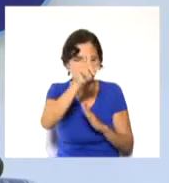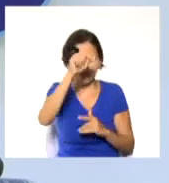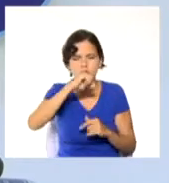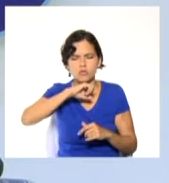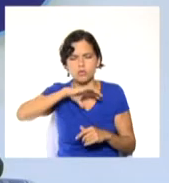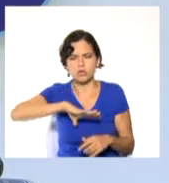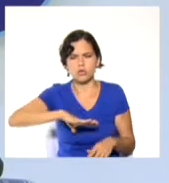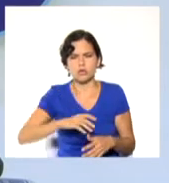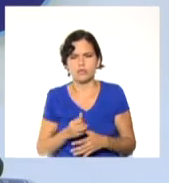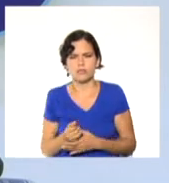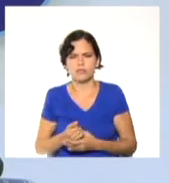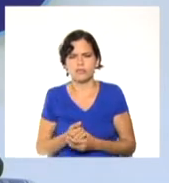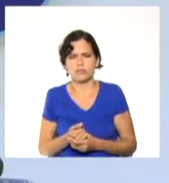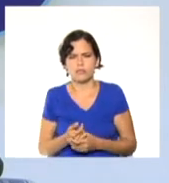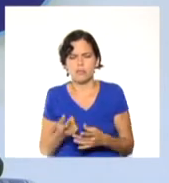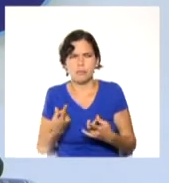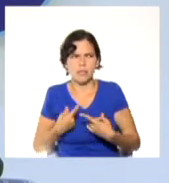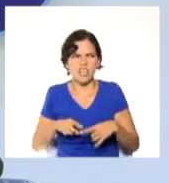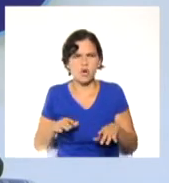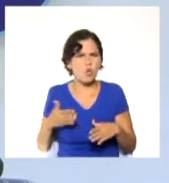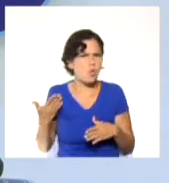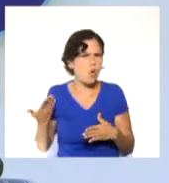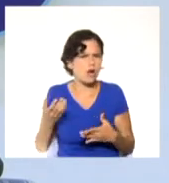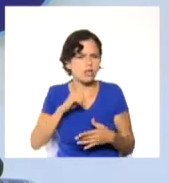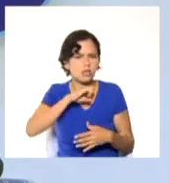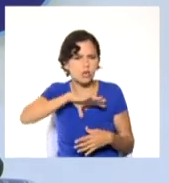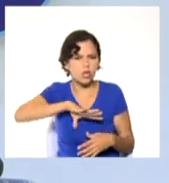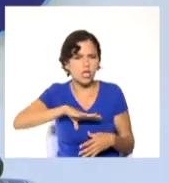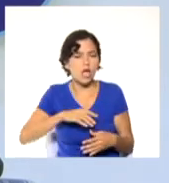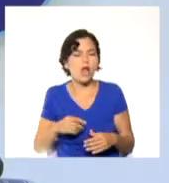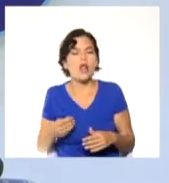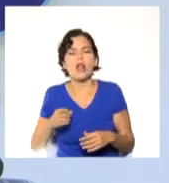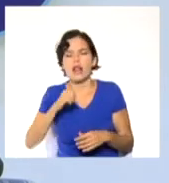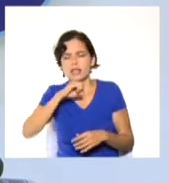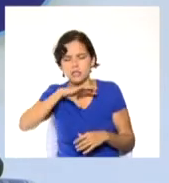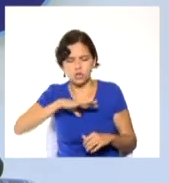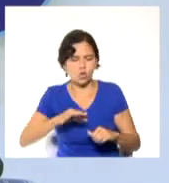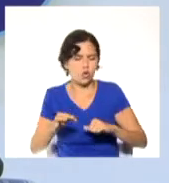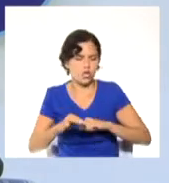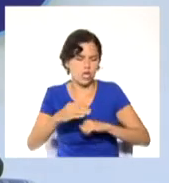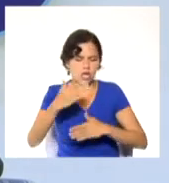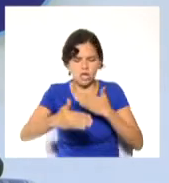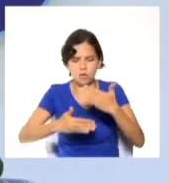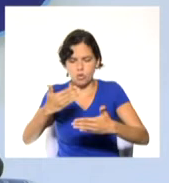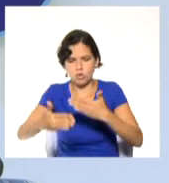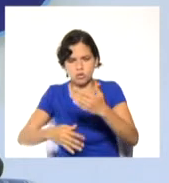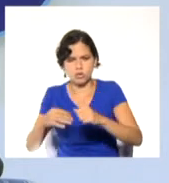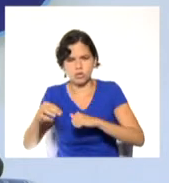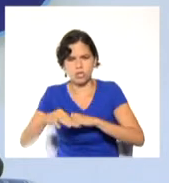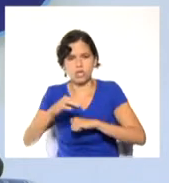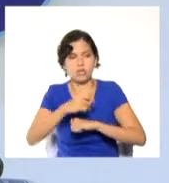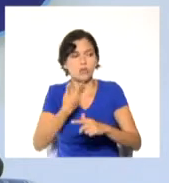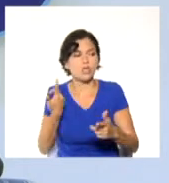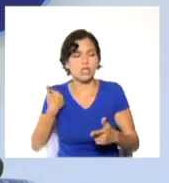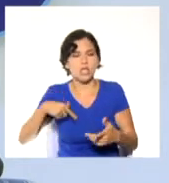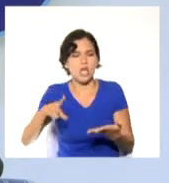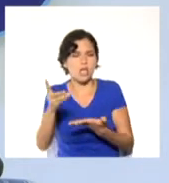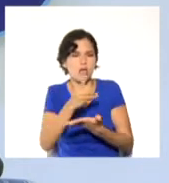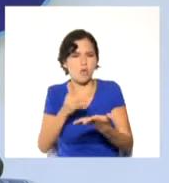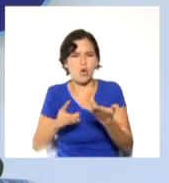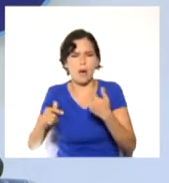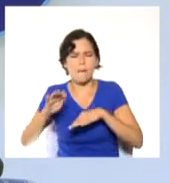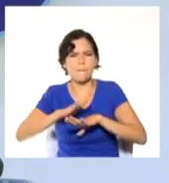historia. Pero, ¿cuál historia? Historia de evolución del átomo. Debe incluir imágenes o dibujos. ¿Por